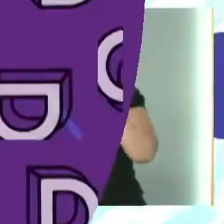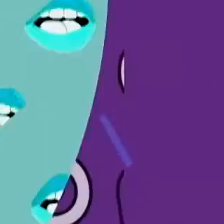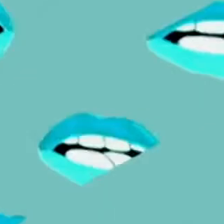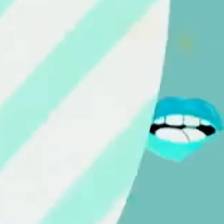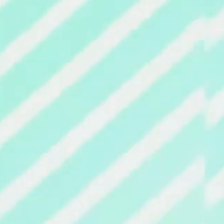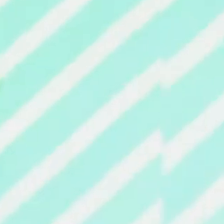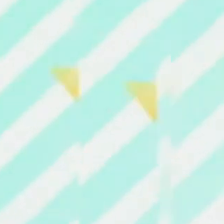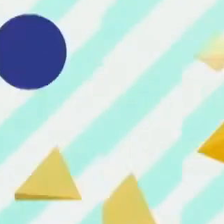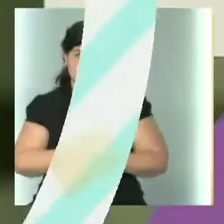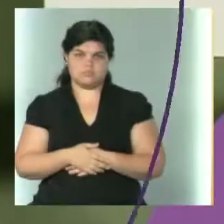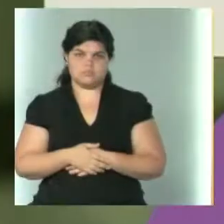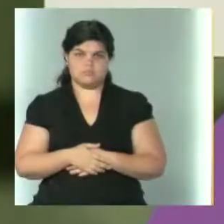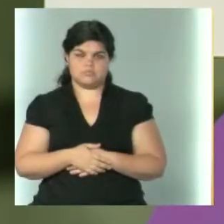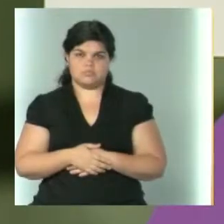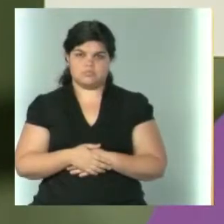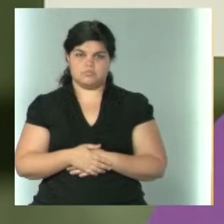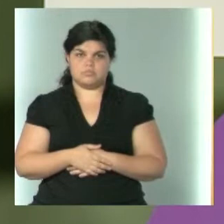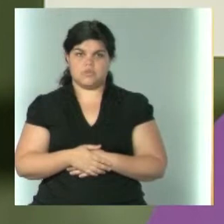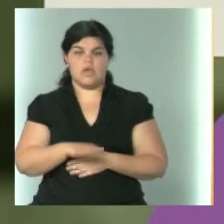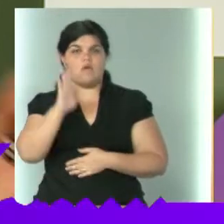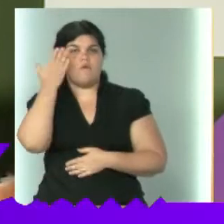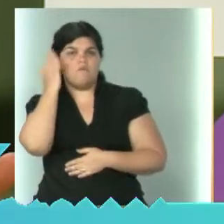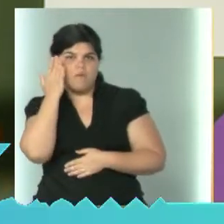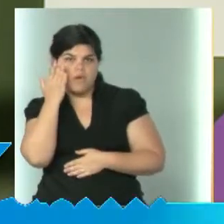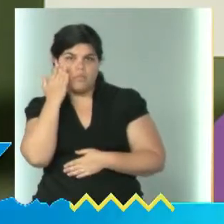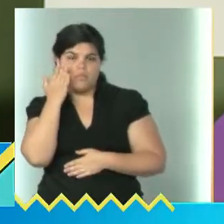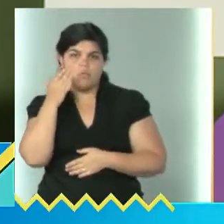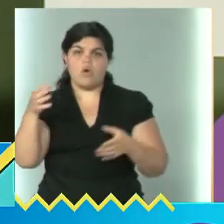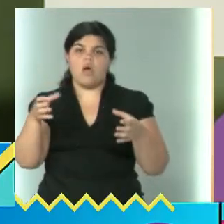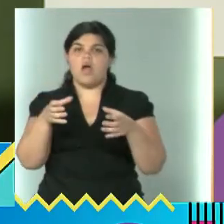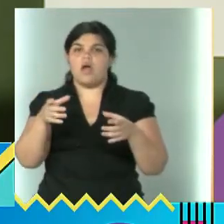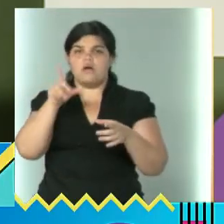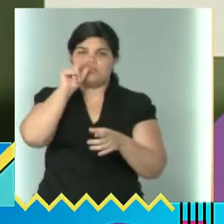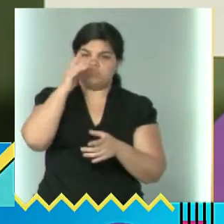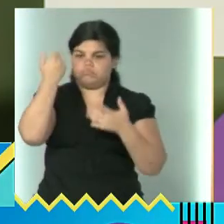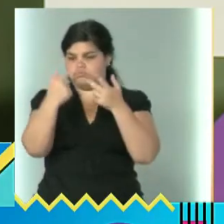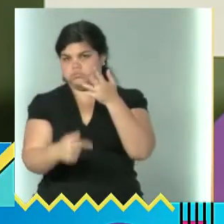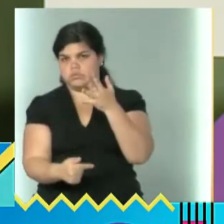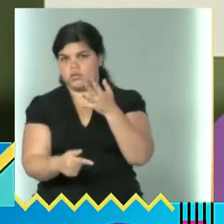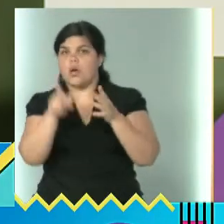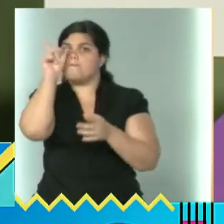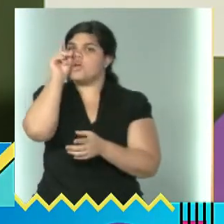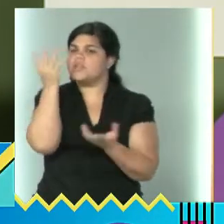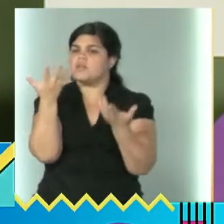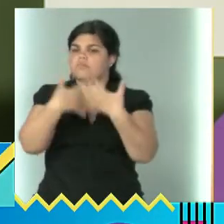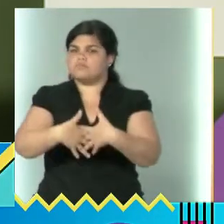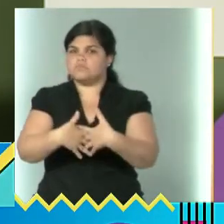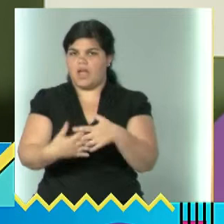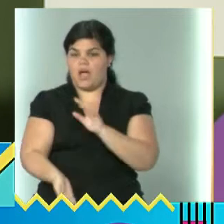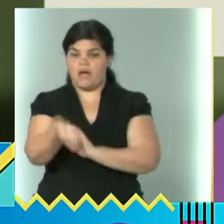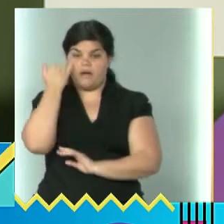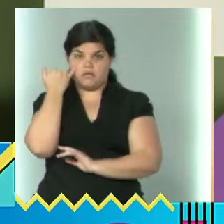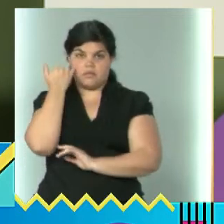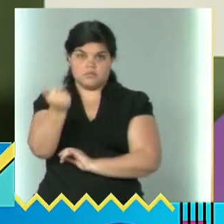Facebook, las redes sociales y la política. ¿Qué pasa con esto que decíamos al principio también, no?